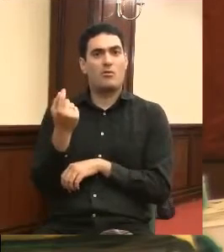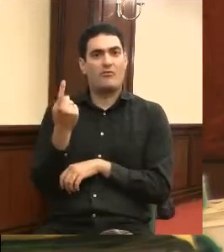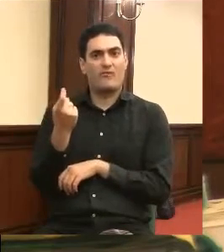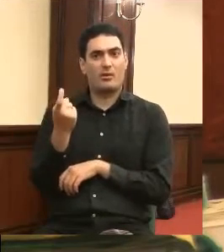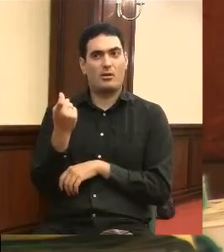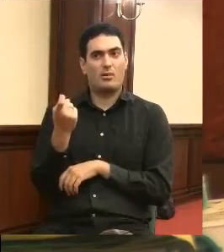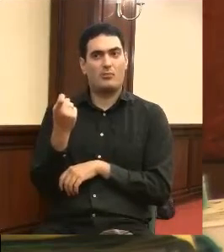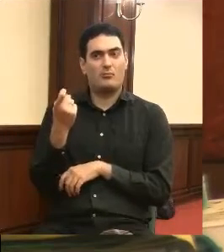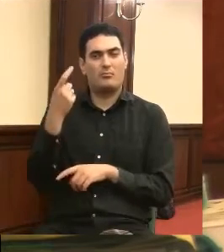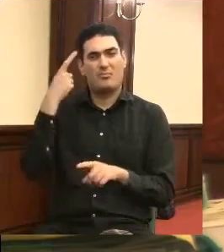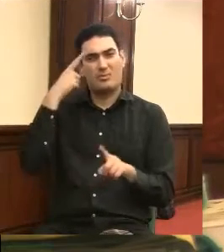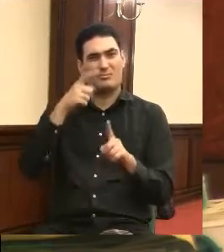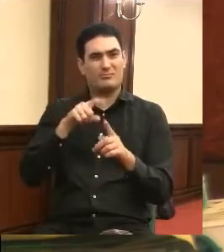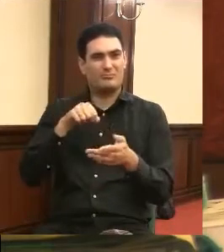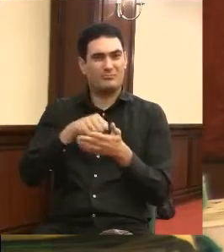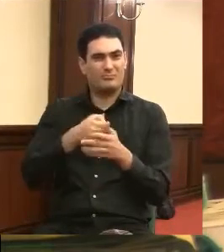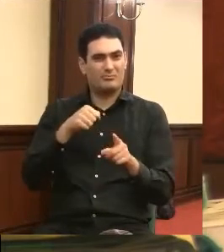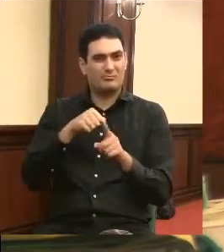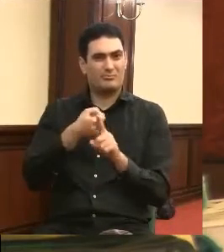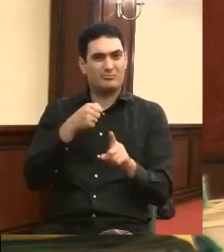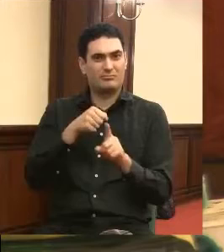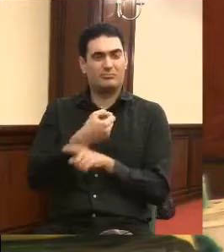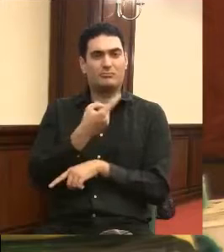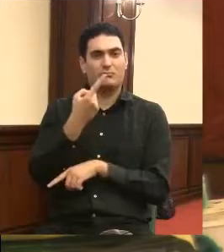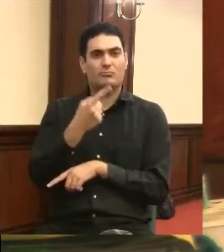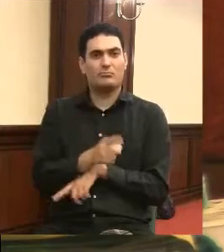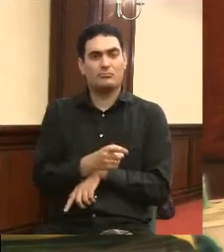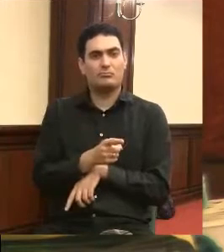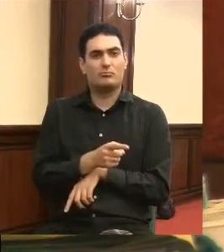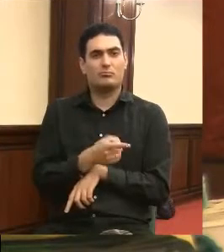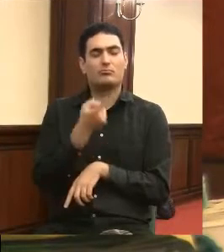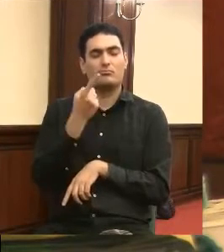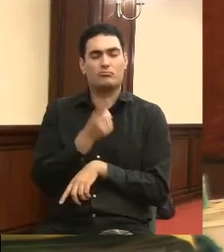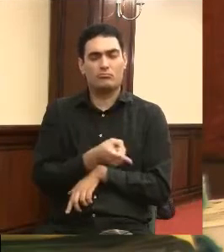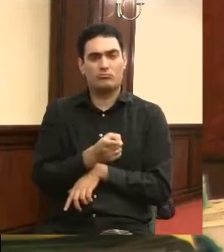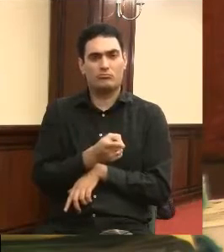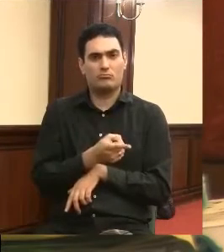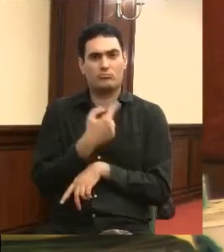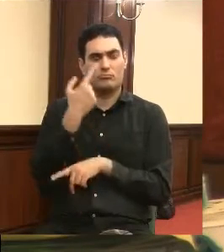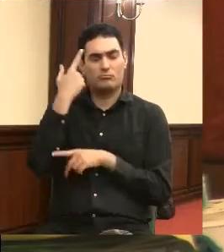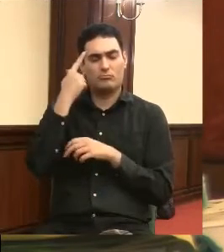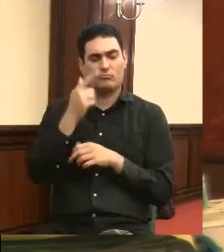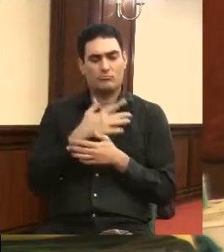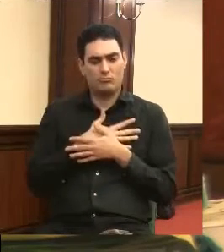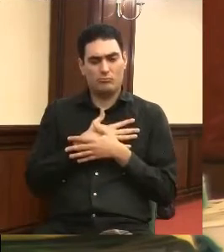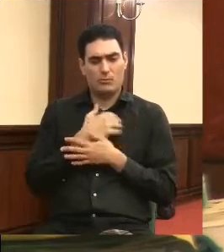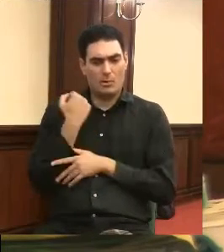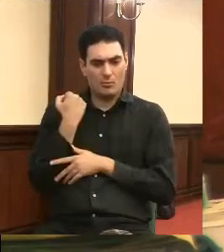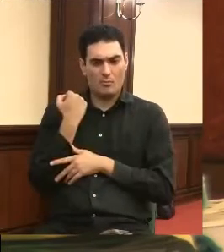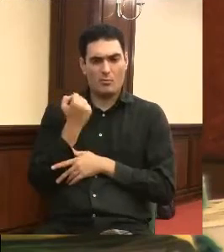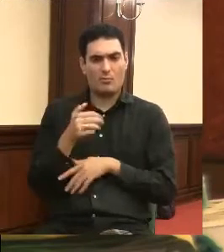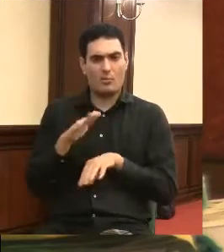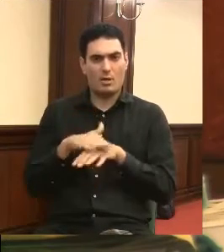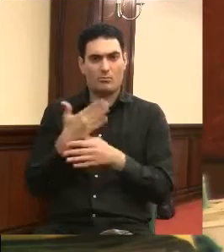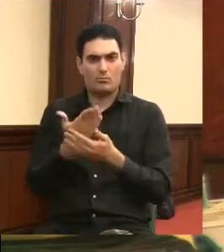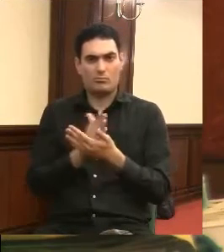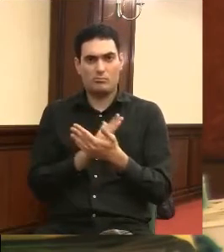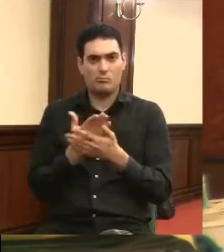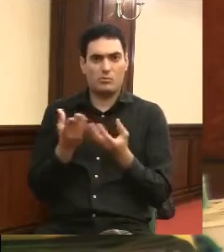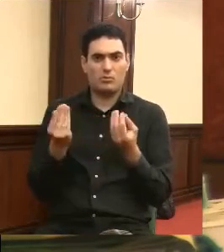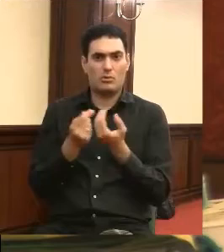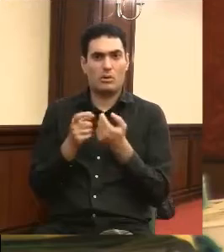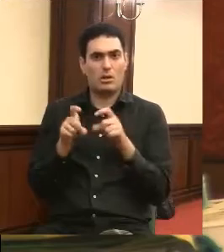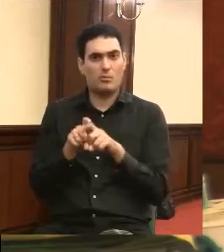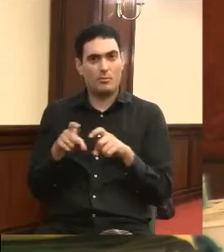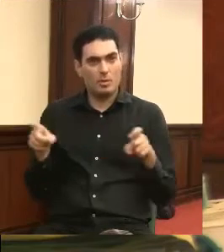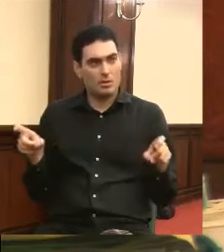como cualquier otro servicio municipal que pueda prestar el apoyo necesario a la reivindicación, sobre todo la negociación y también,